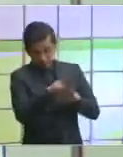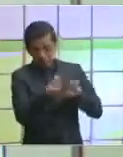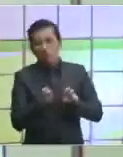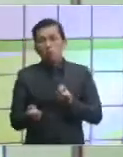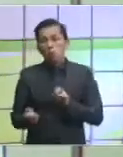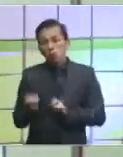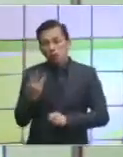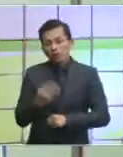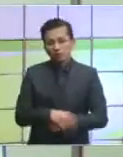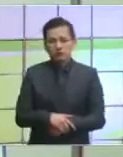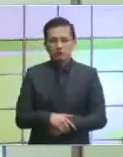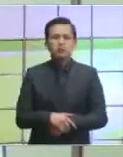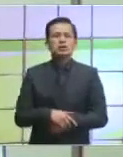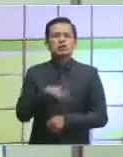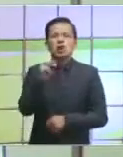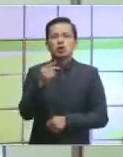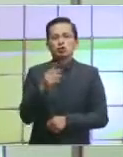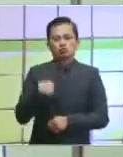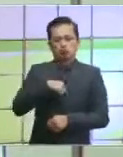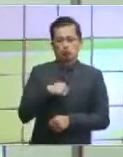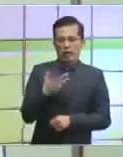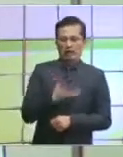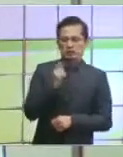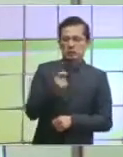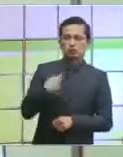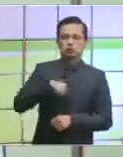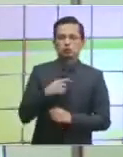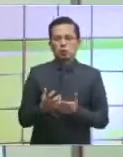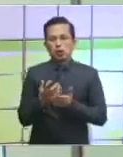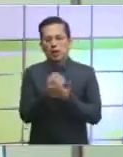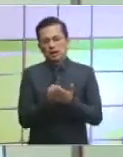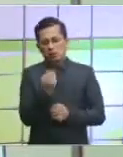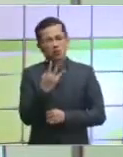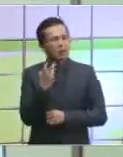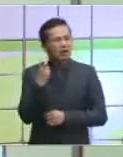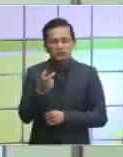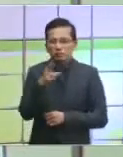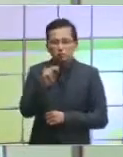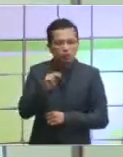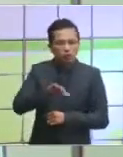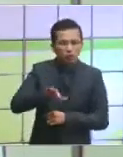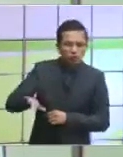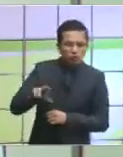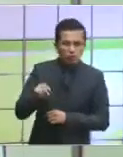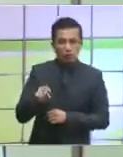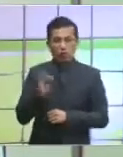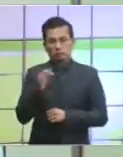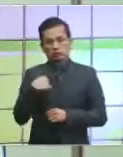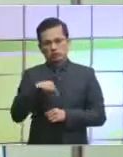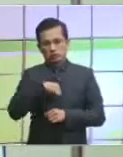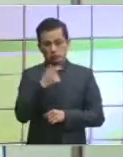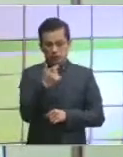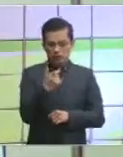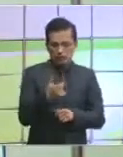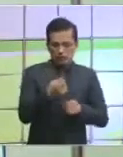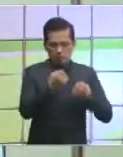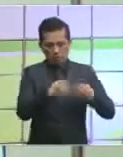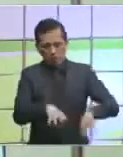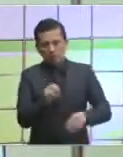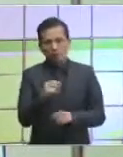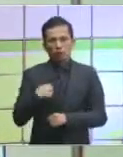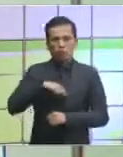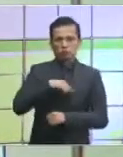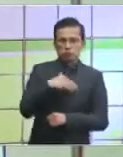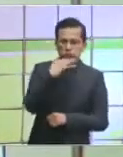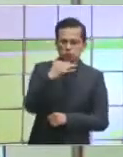sobre lo que hacemos no sobre si ganamos no no sobre eso no sobre si hay dilapidación en los recursos no si si hay corrupción eso